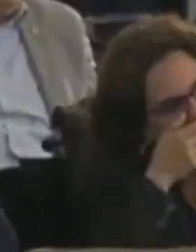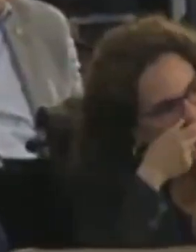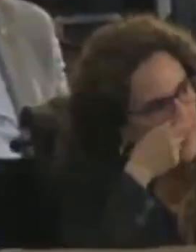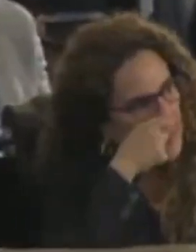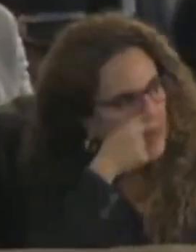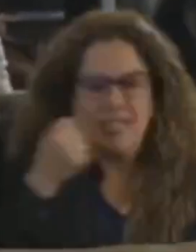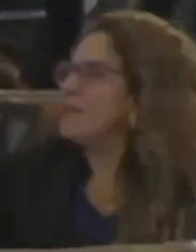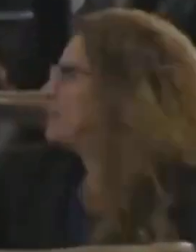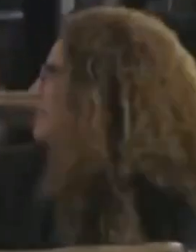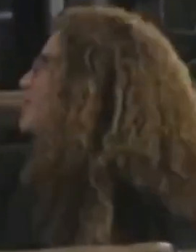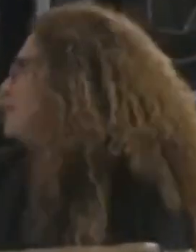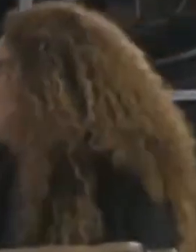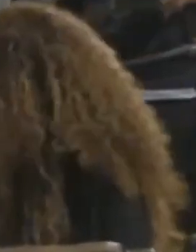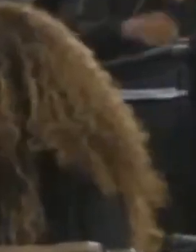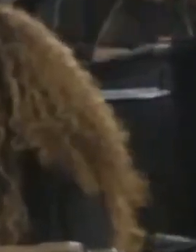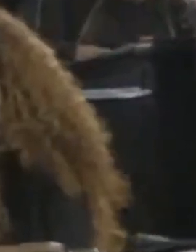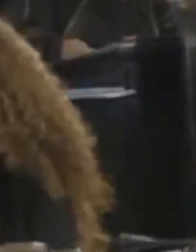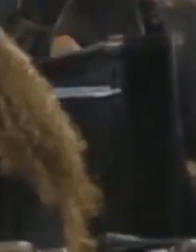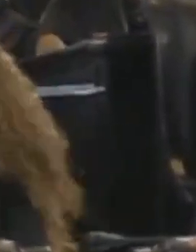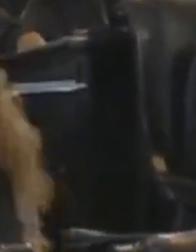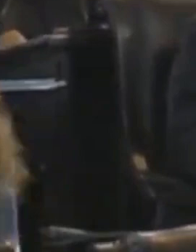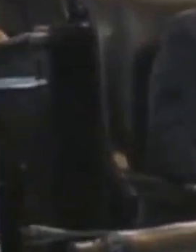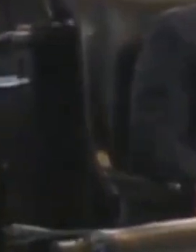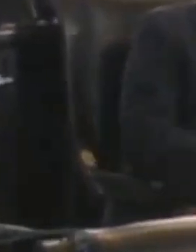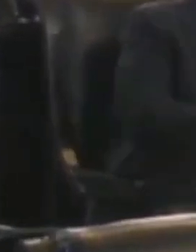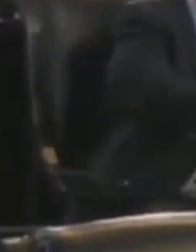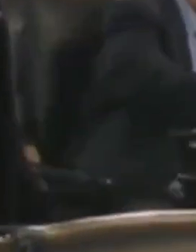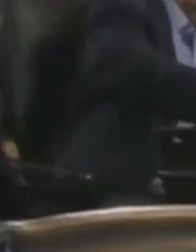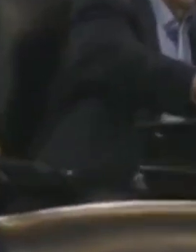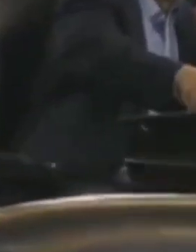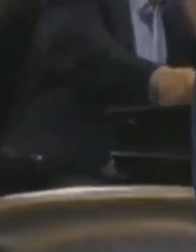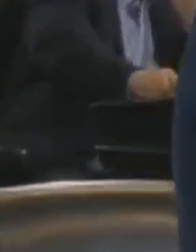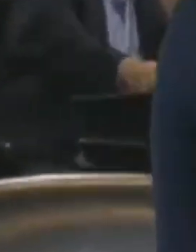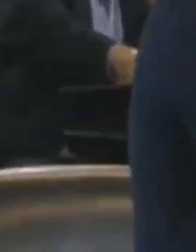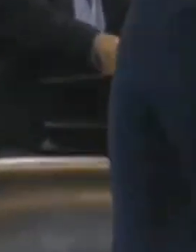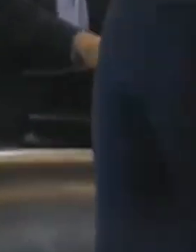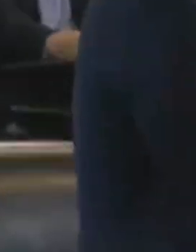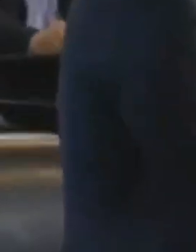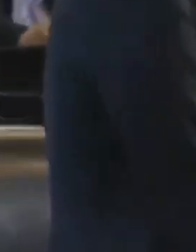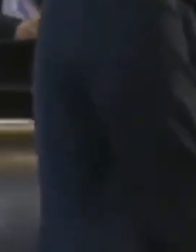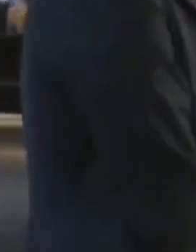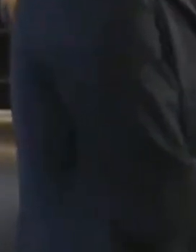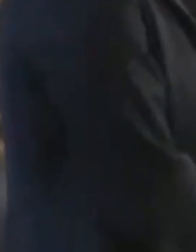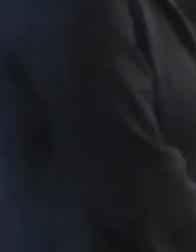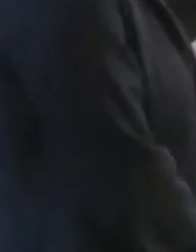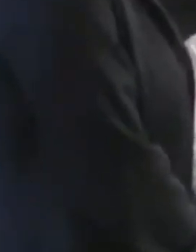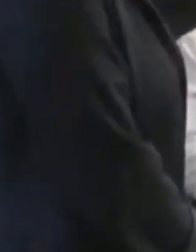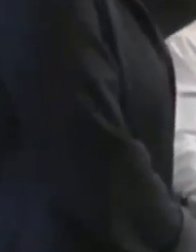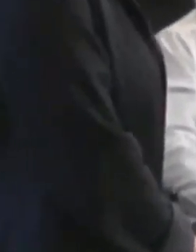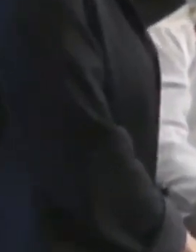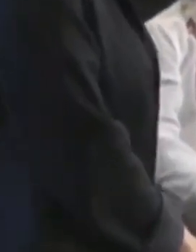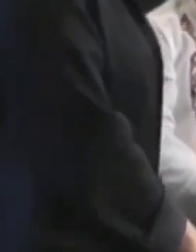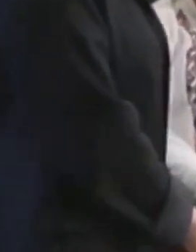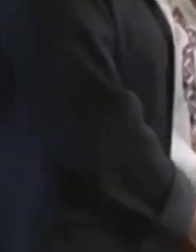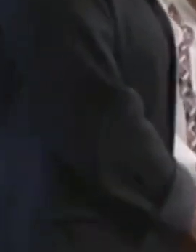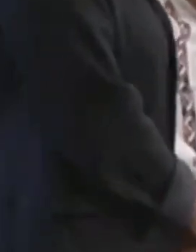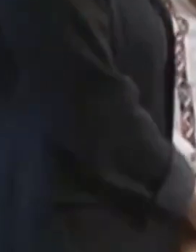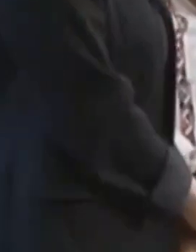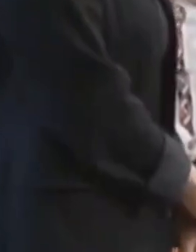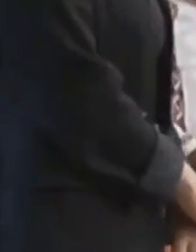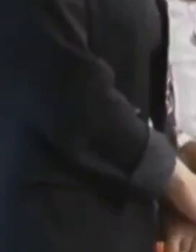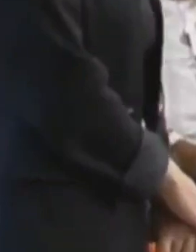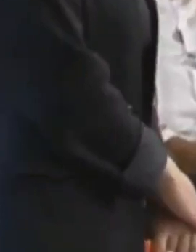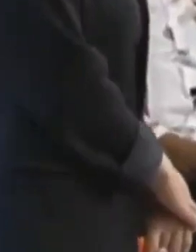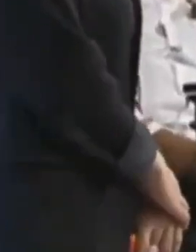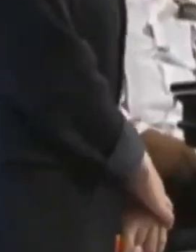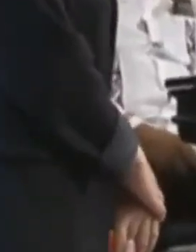participación política, don Belisario Domínguez, en primera instancia como presidente municipal de Comitán, y que